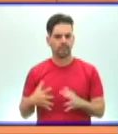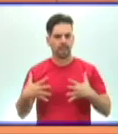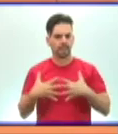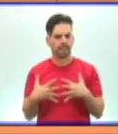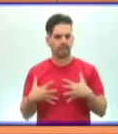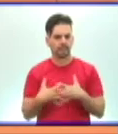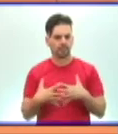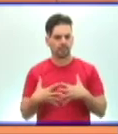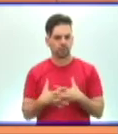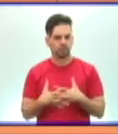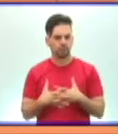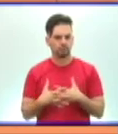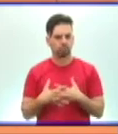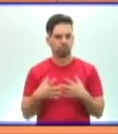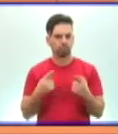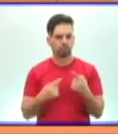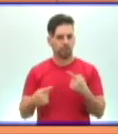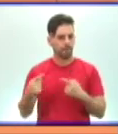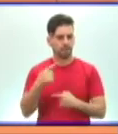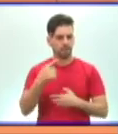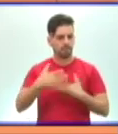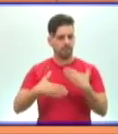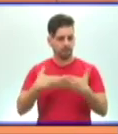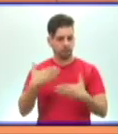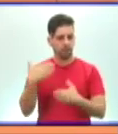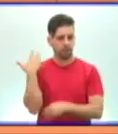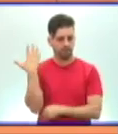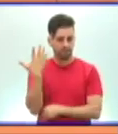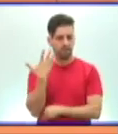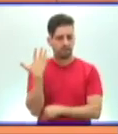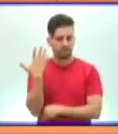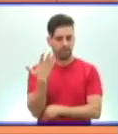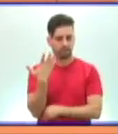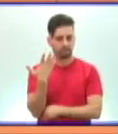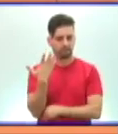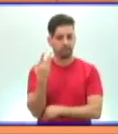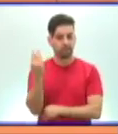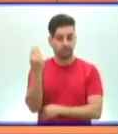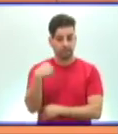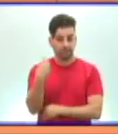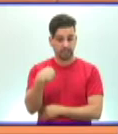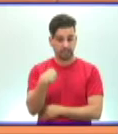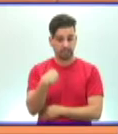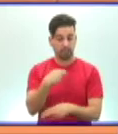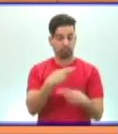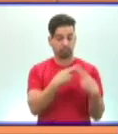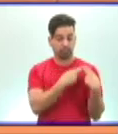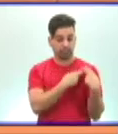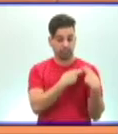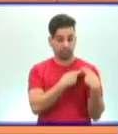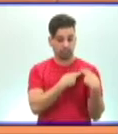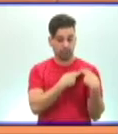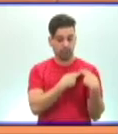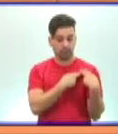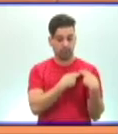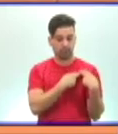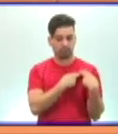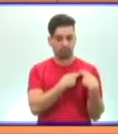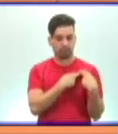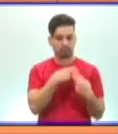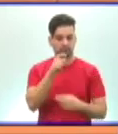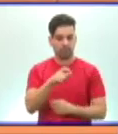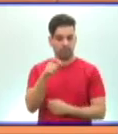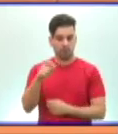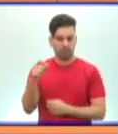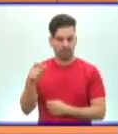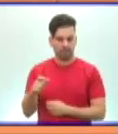que tenemos en el planeta para que nos demos cuenta que la actuación de cada uno de nosotros influye también y tiene su